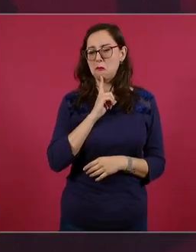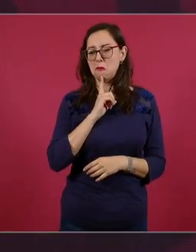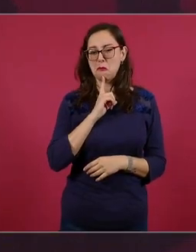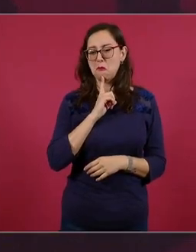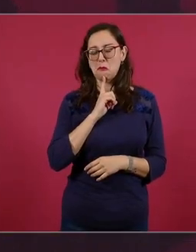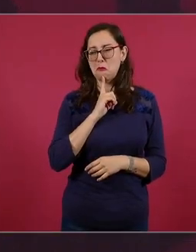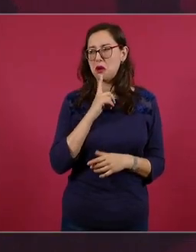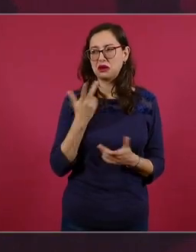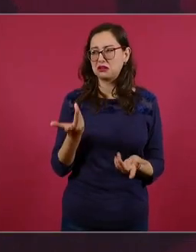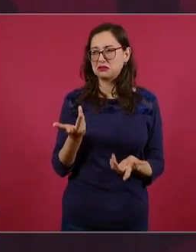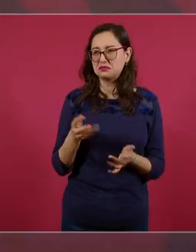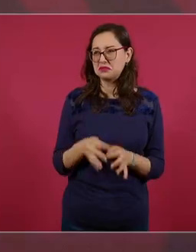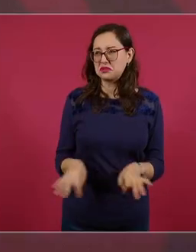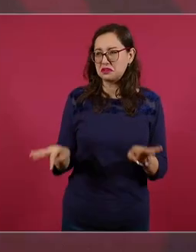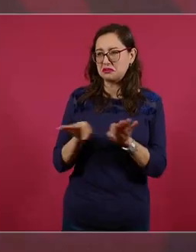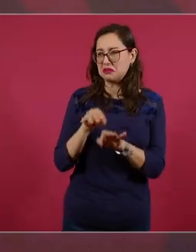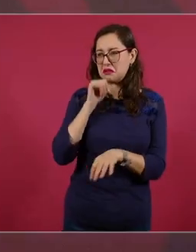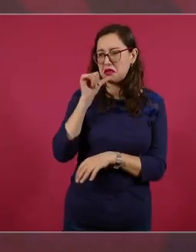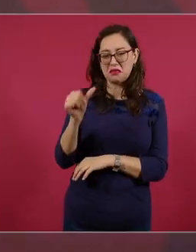protagónico,